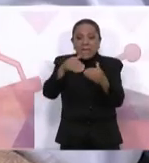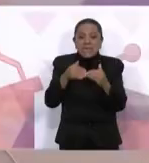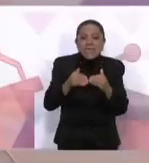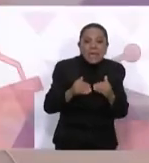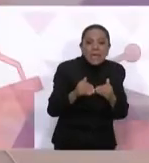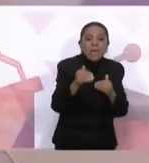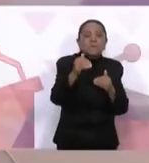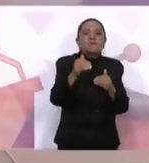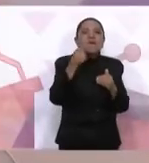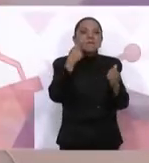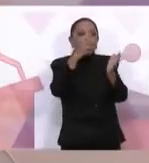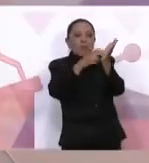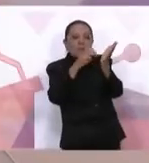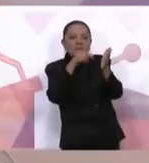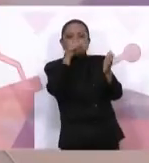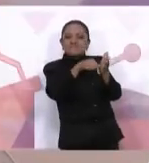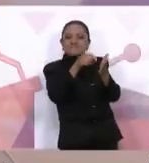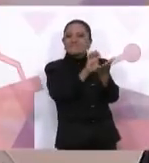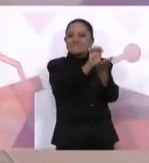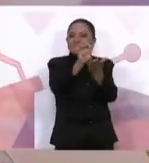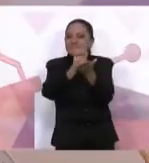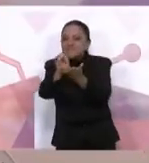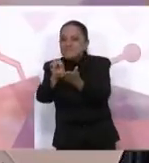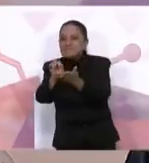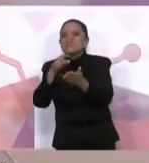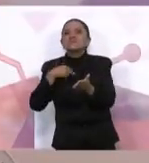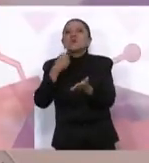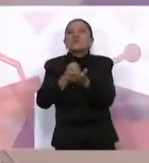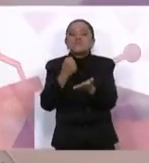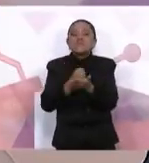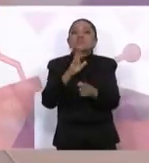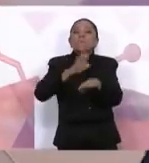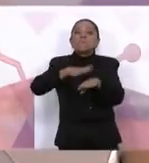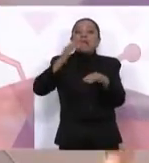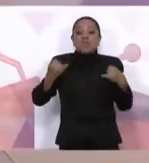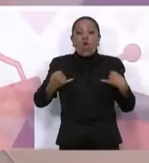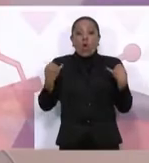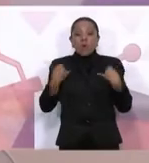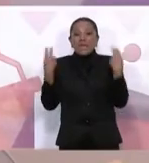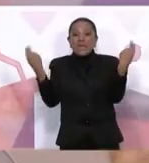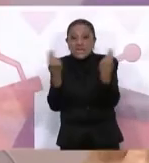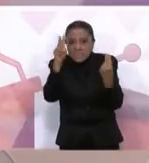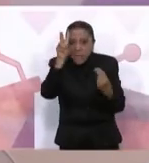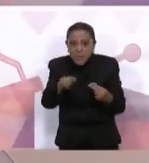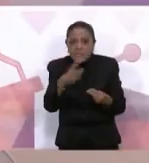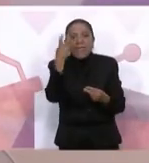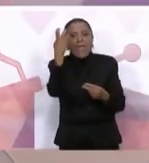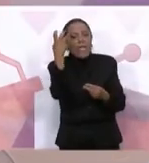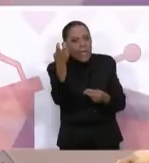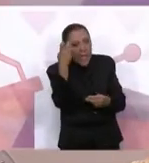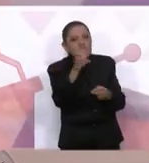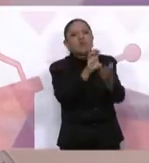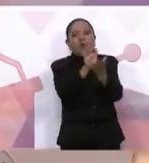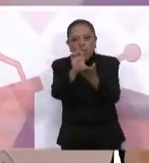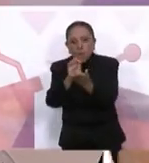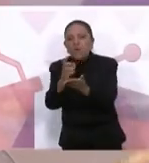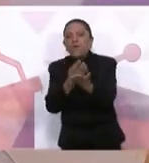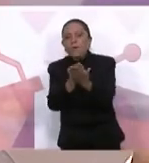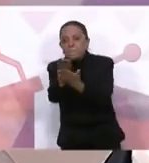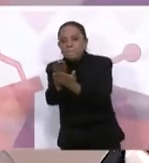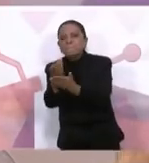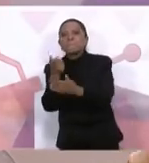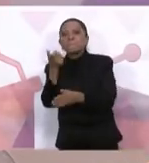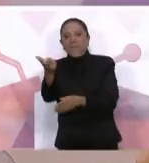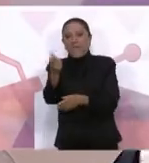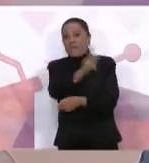los recursos insisto para los jóvenes que lo necesiten esa sería el criterio que estoy proponiendo ahora y sobre todo algo importante si